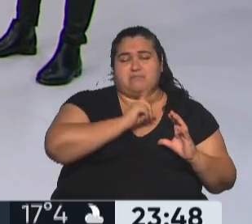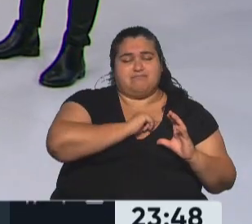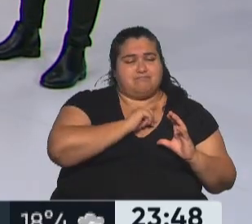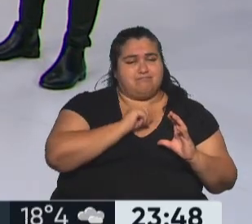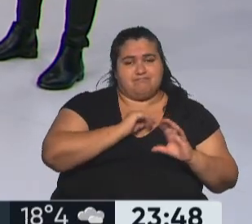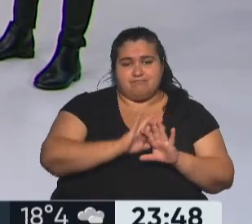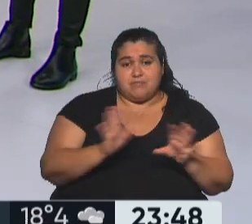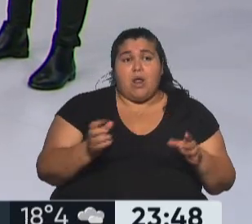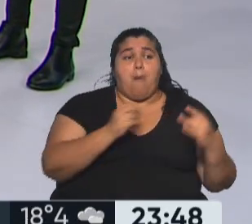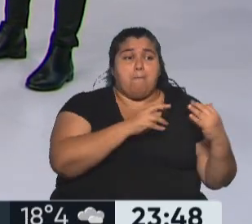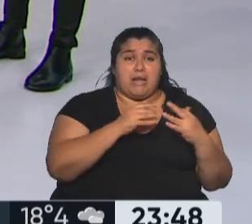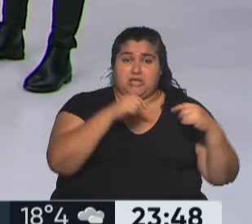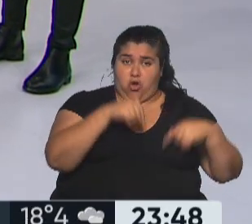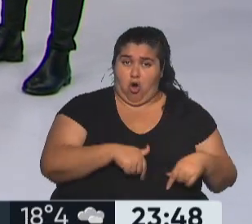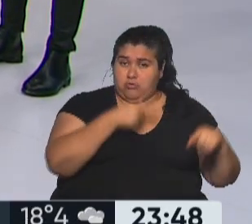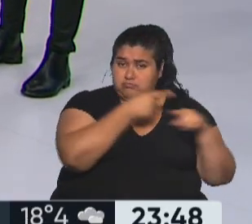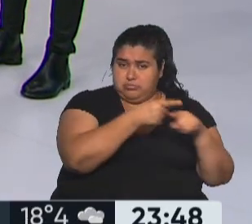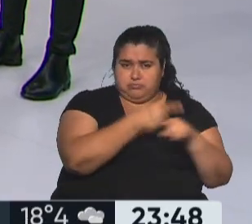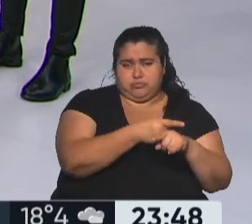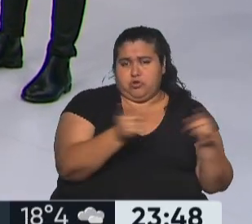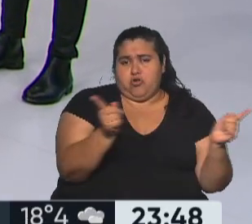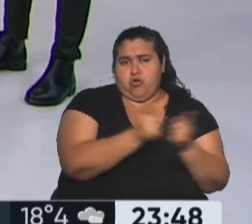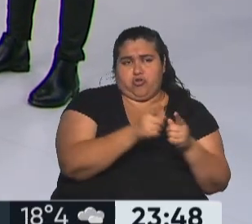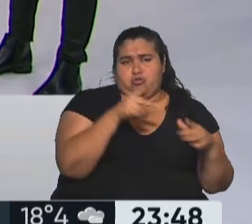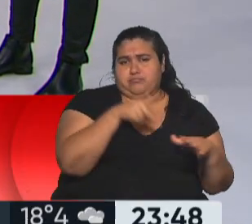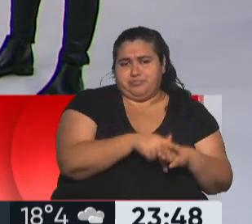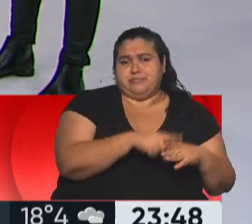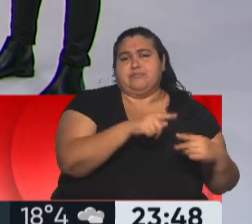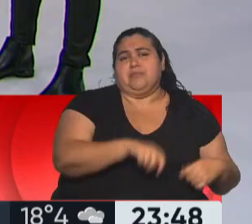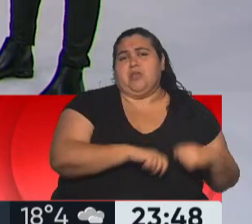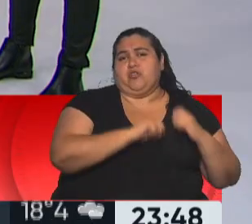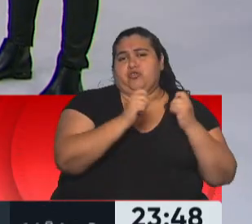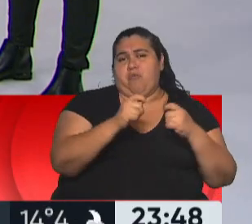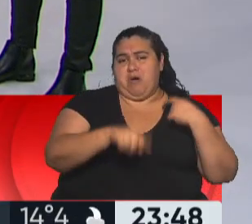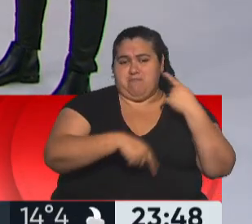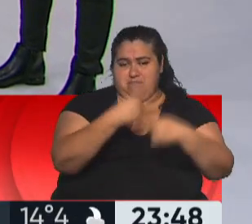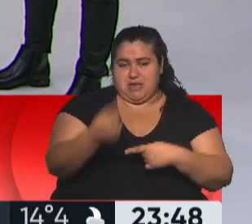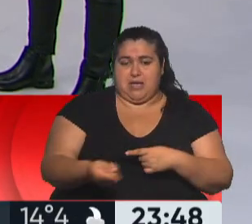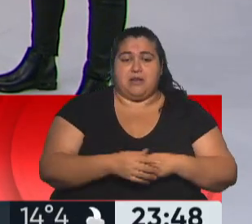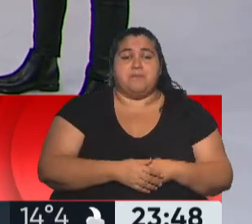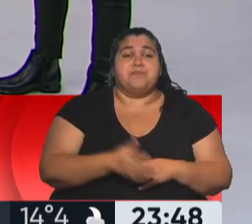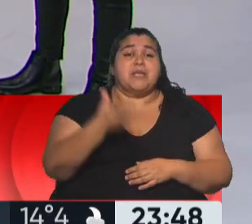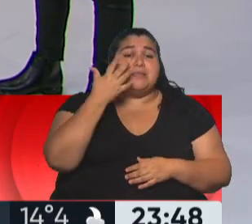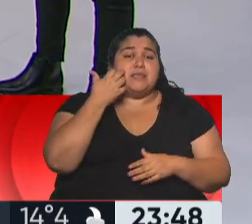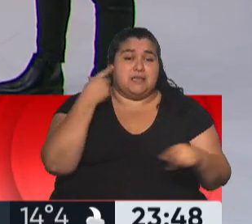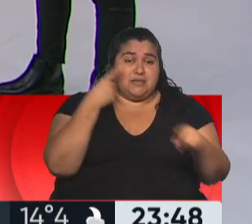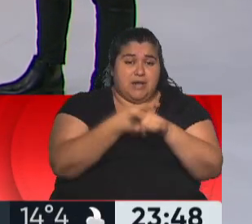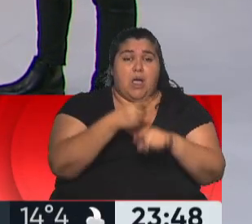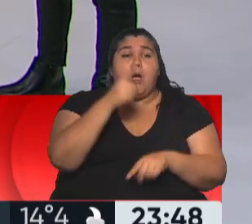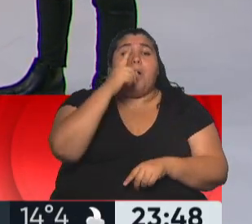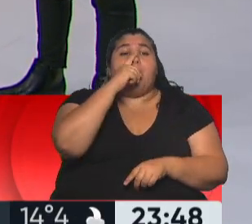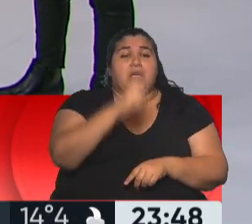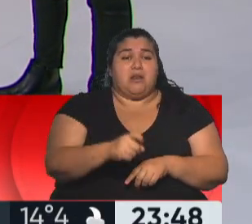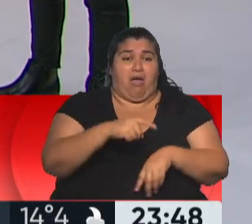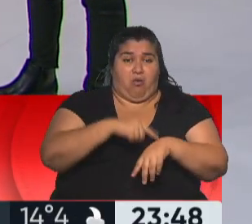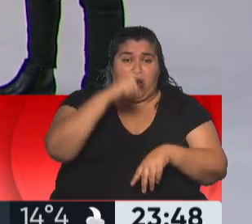de hoy pasarán a mañana en los mismos horarios. Estamos hablando de Argentinos Barracas, además Tigre, que enfrentará a Belgrano, ambos a